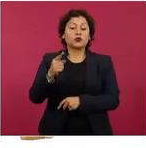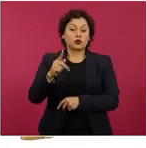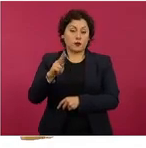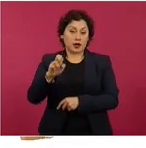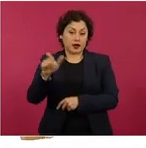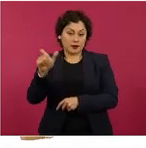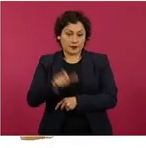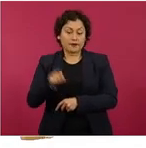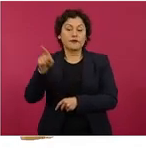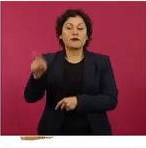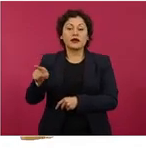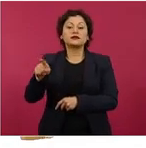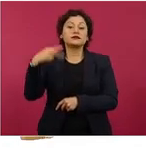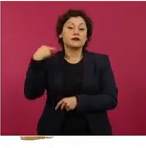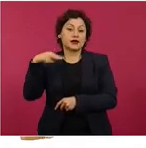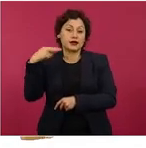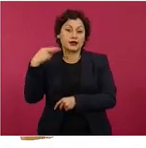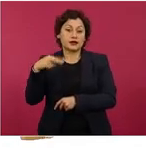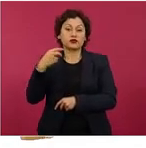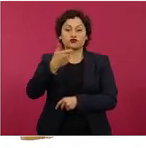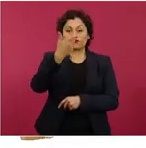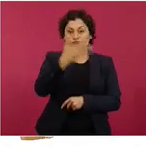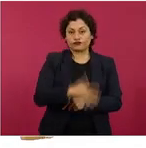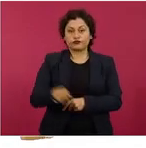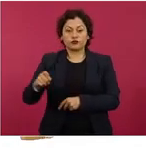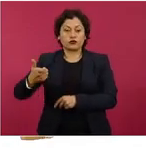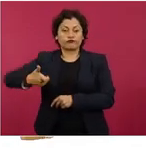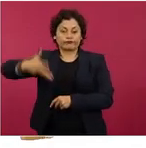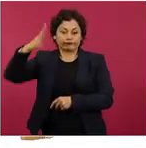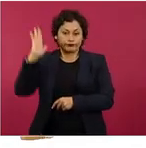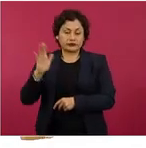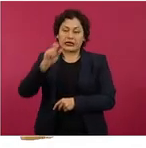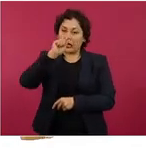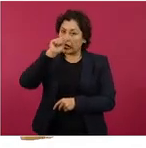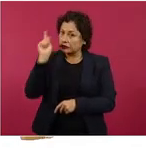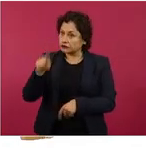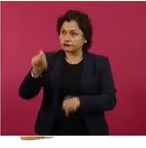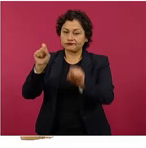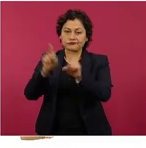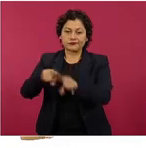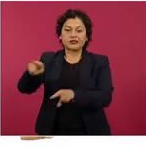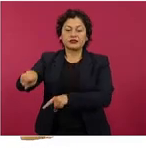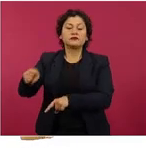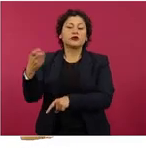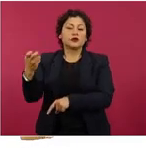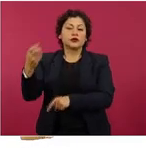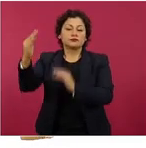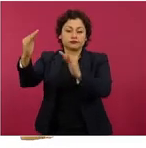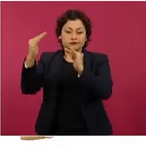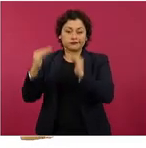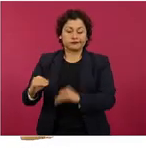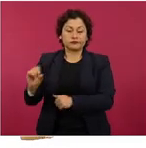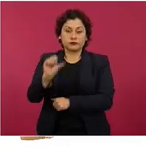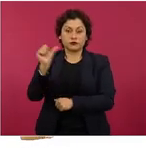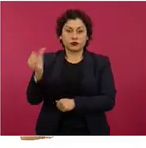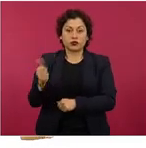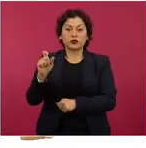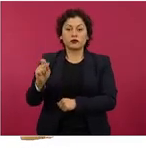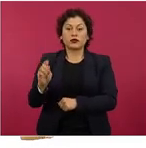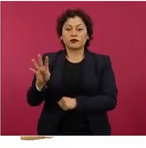en Coatzacoalcos, Veracruz. Las más caras, Mascota, Jalisco, de nuevo, 24.89 de franquicia Pemex,